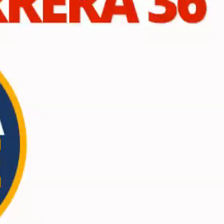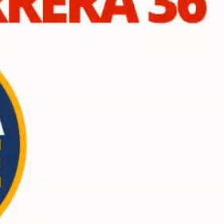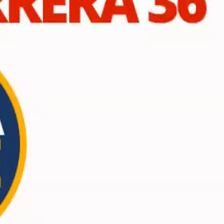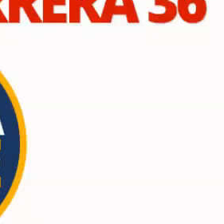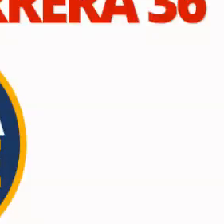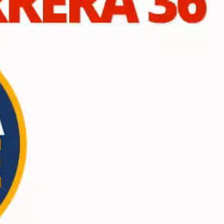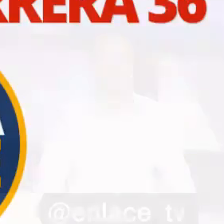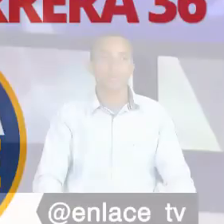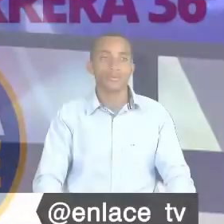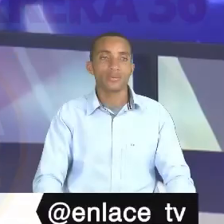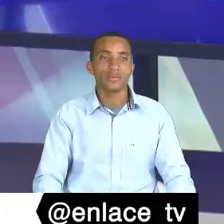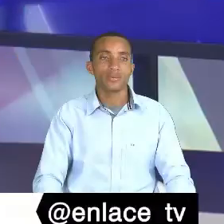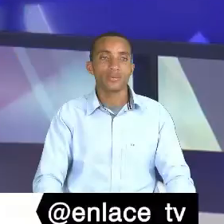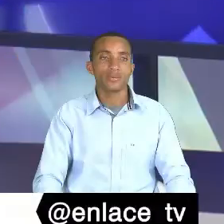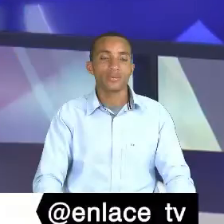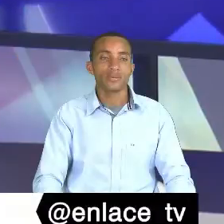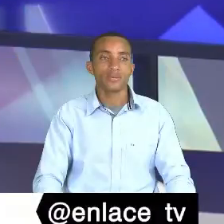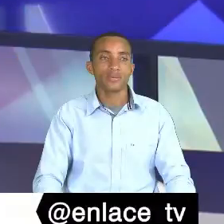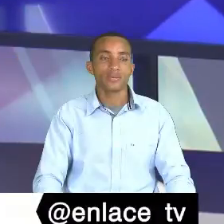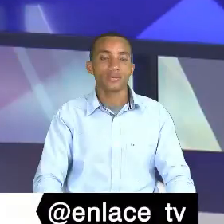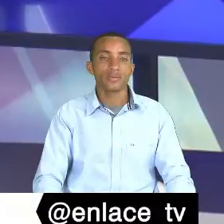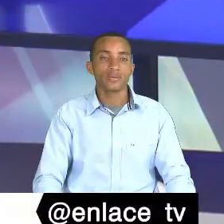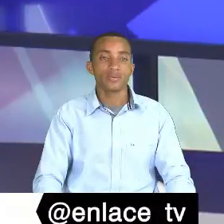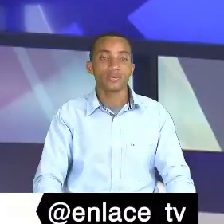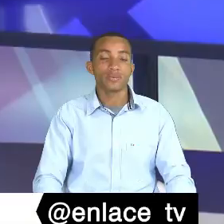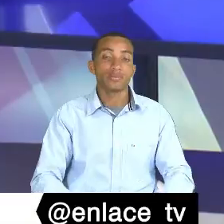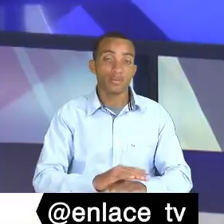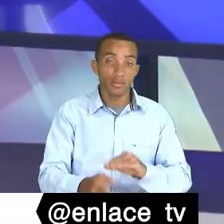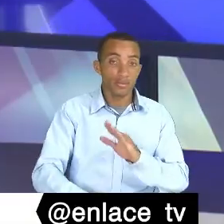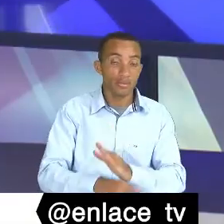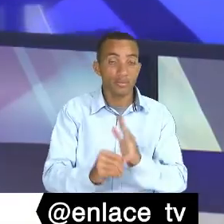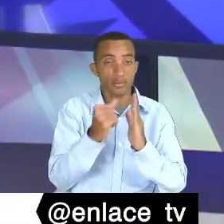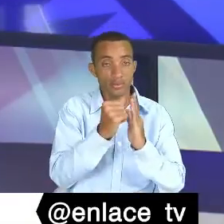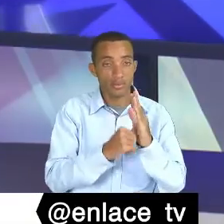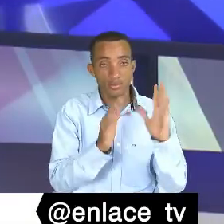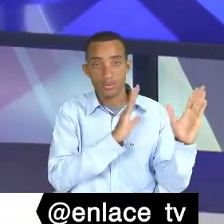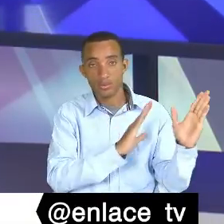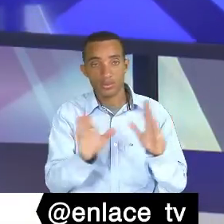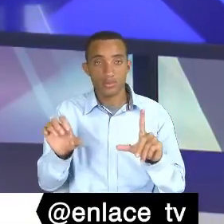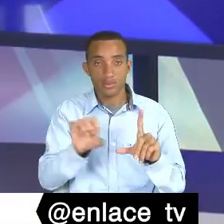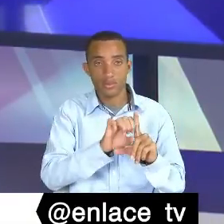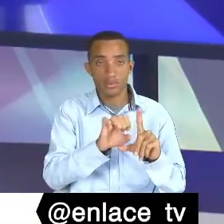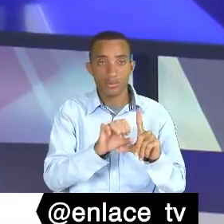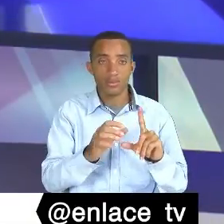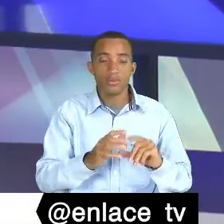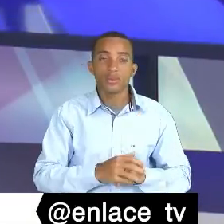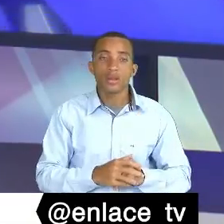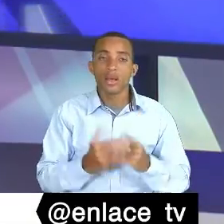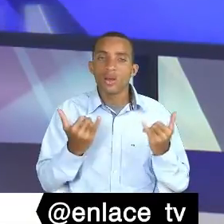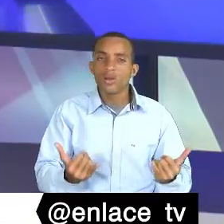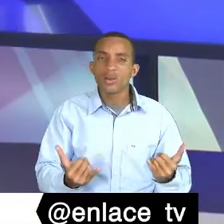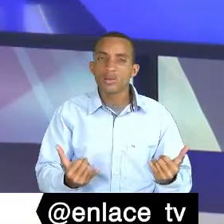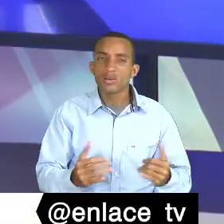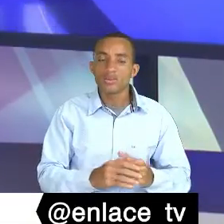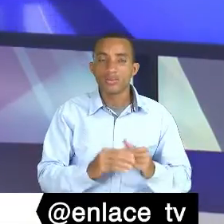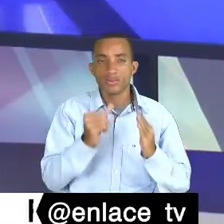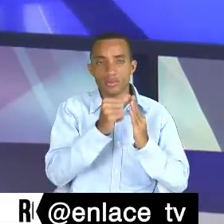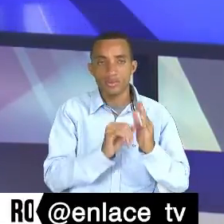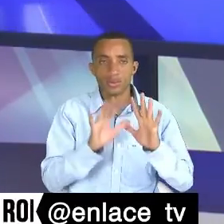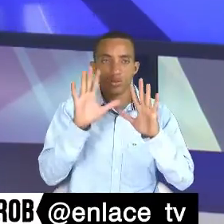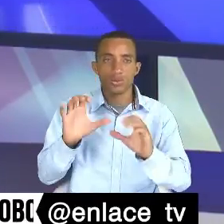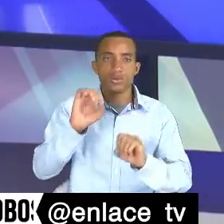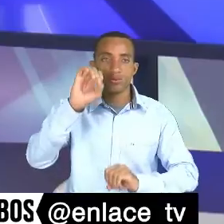36. Los invitamos para que continúen con la programación de Enlace de Televisión. A continuación viene el programa institucional